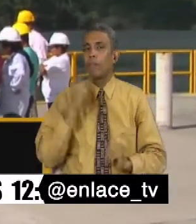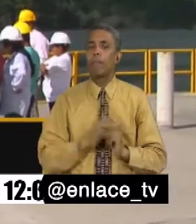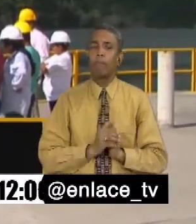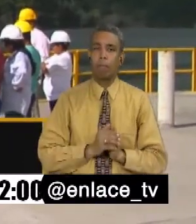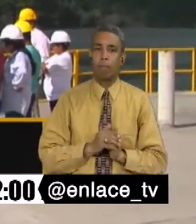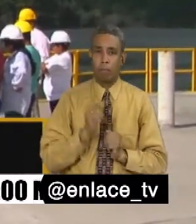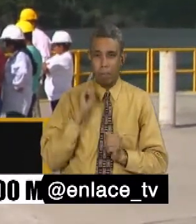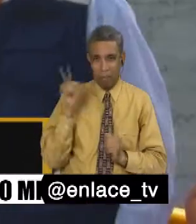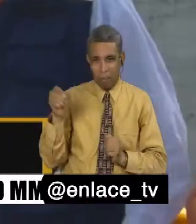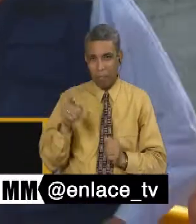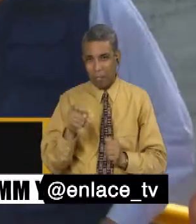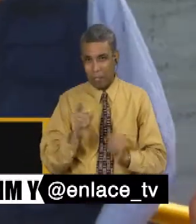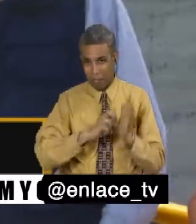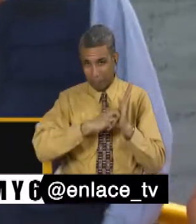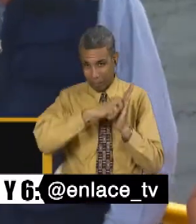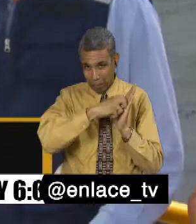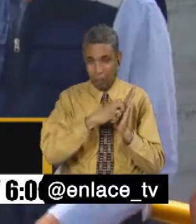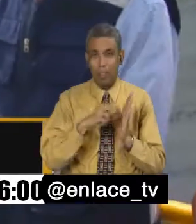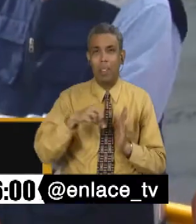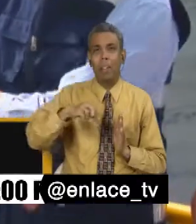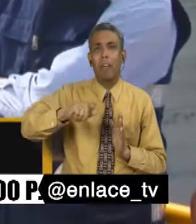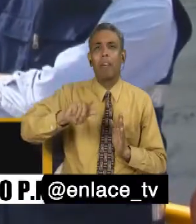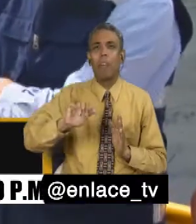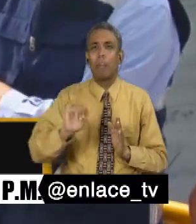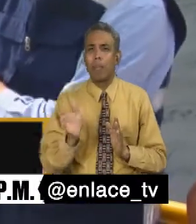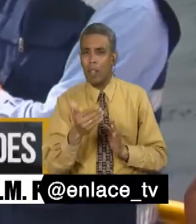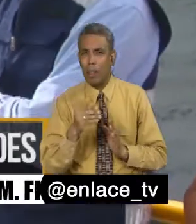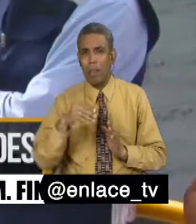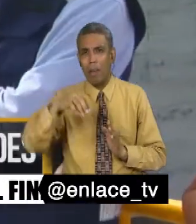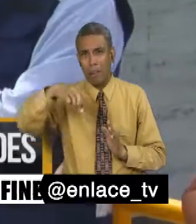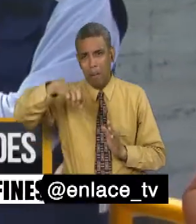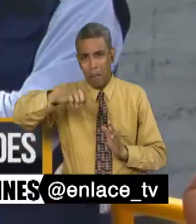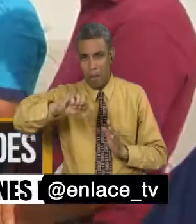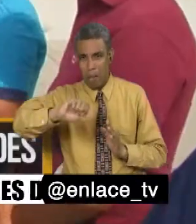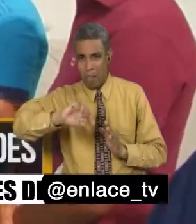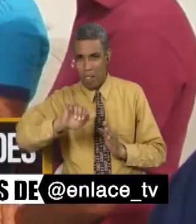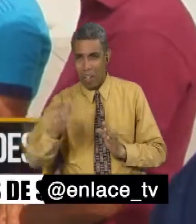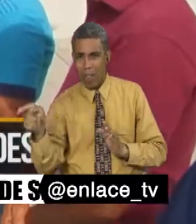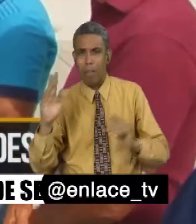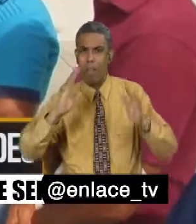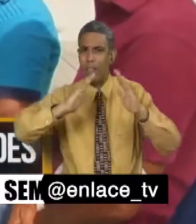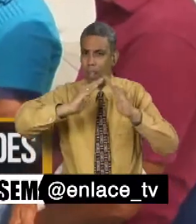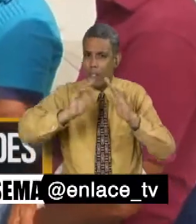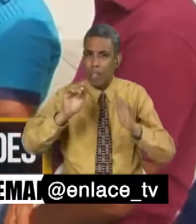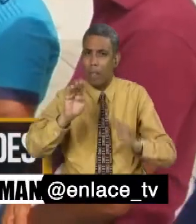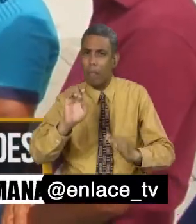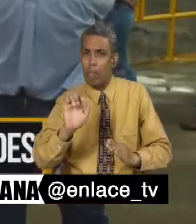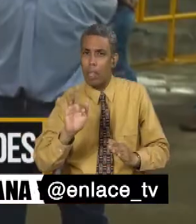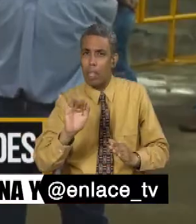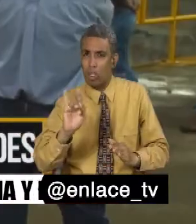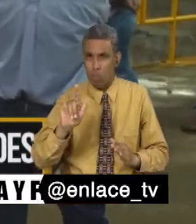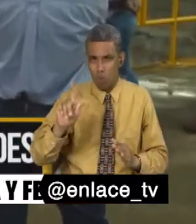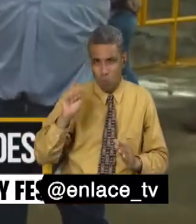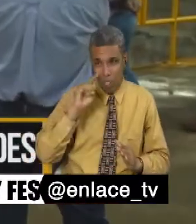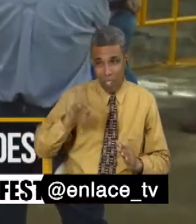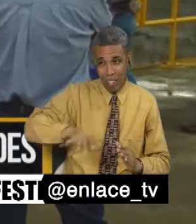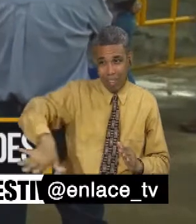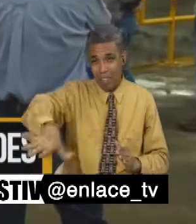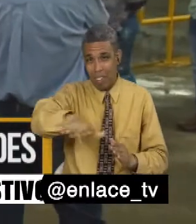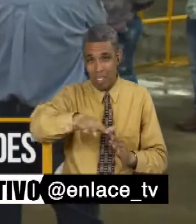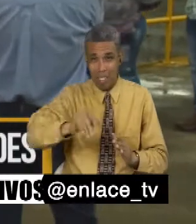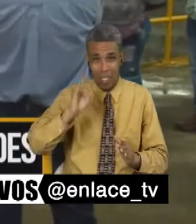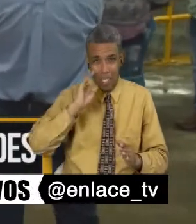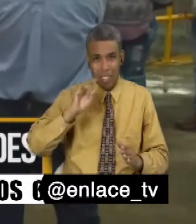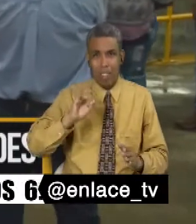Girón, el Puente La Playa, Tienda Nueva, El Peaje y Casa de Barro Betulia, e integrantes de la policía del sector de Tienda Nueva y funcionarios